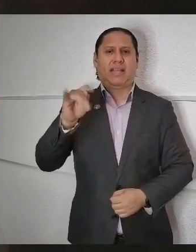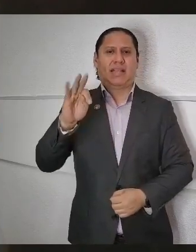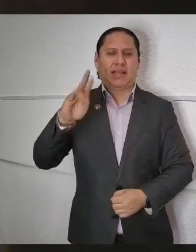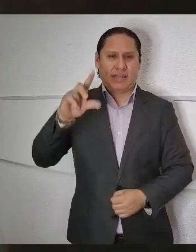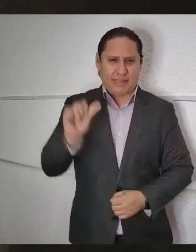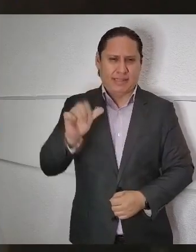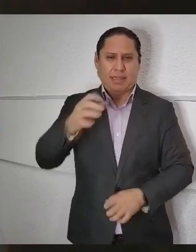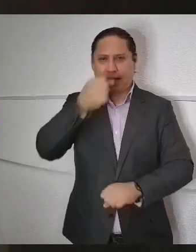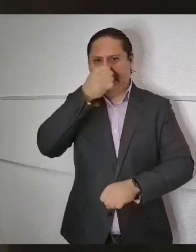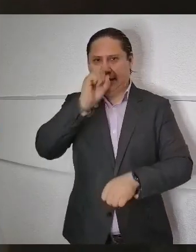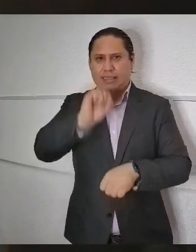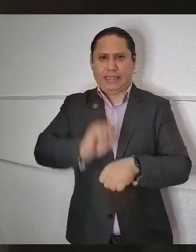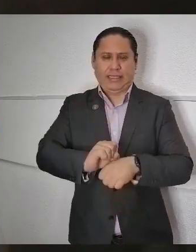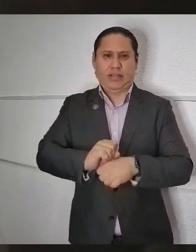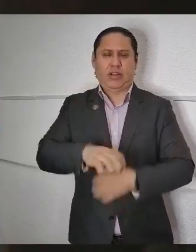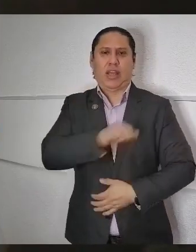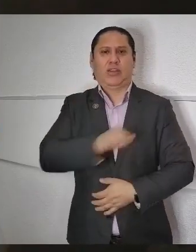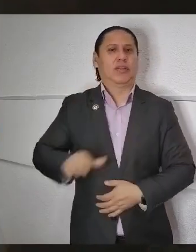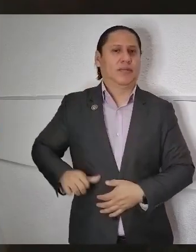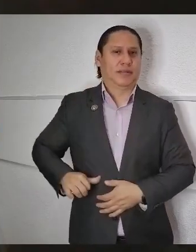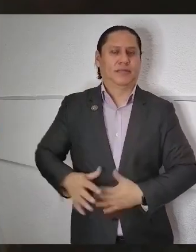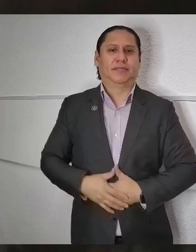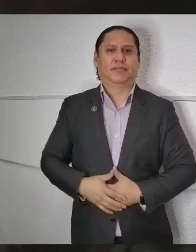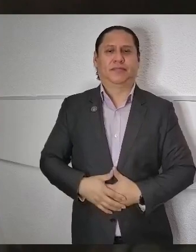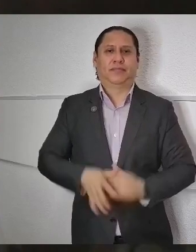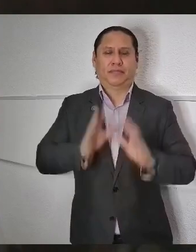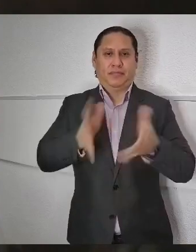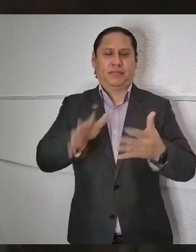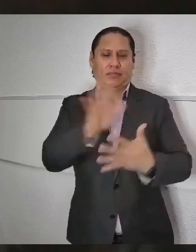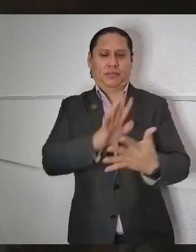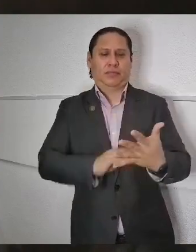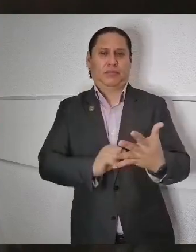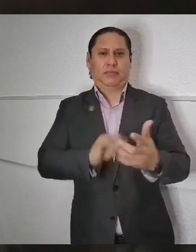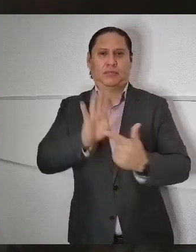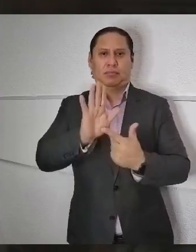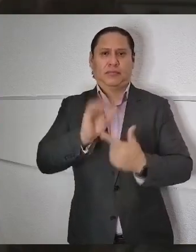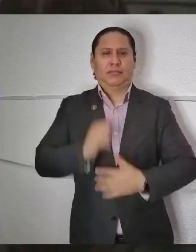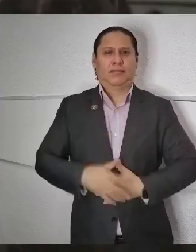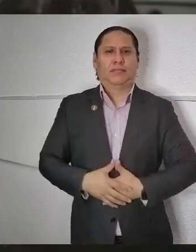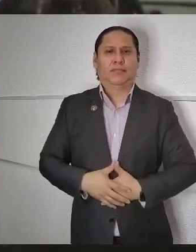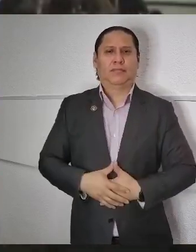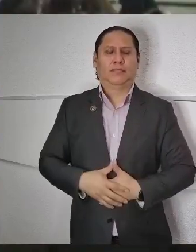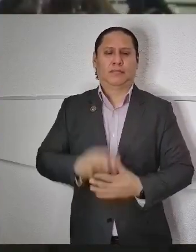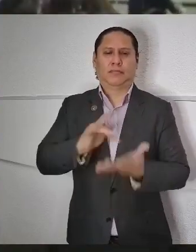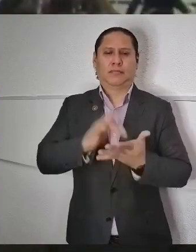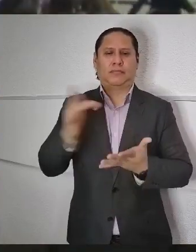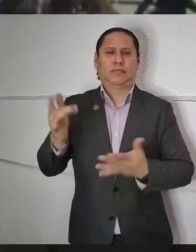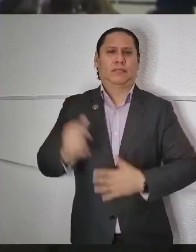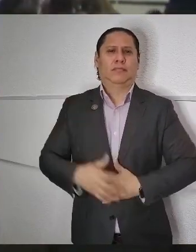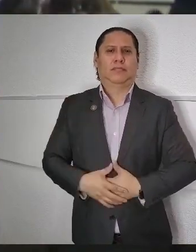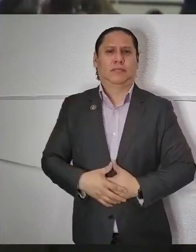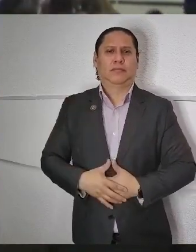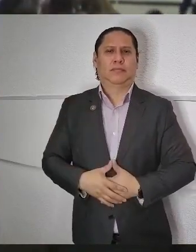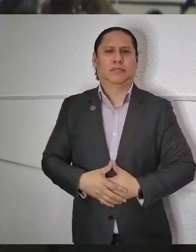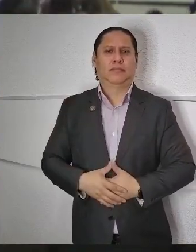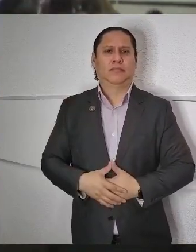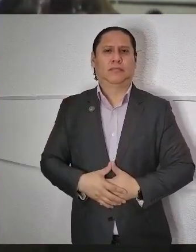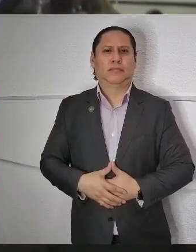Sánchez, secretaria del Ayuntamiento. Está leído el documento, diputada presidenta. Gracias, diputada